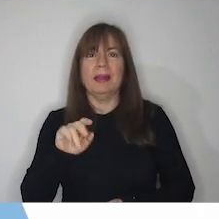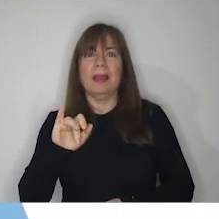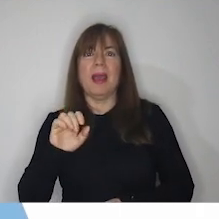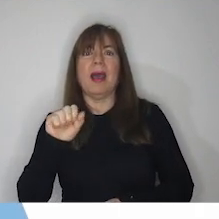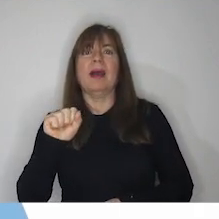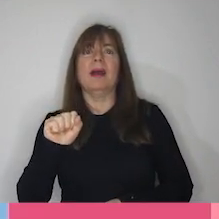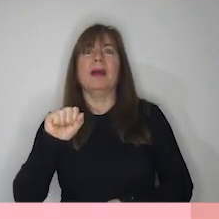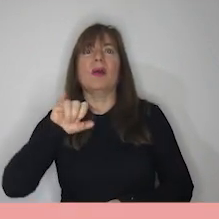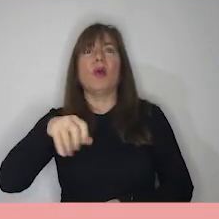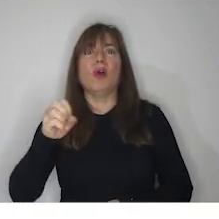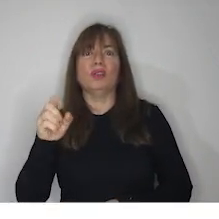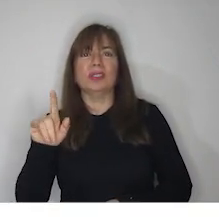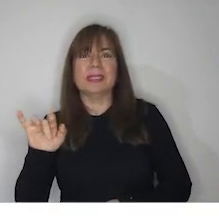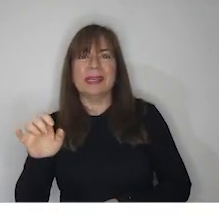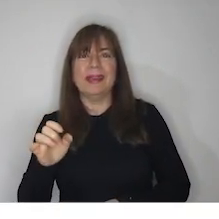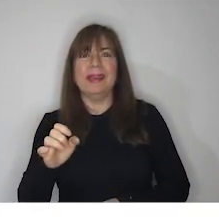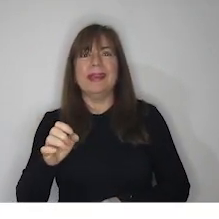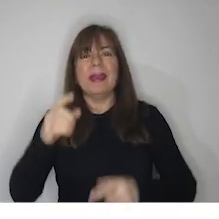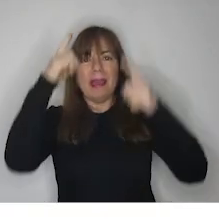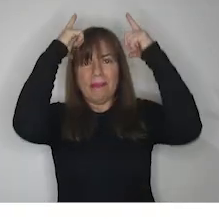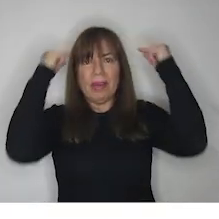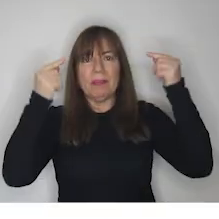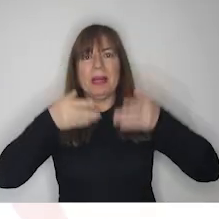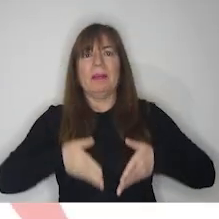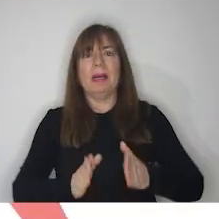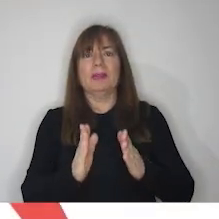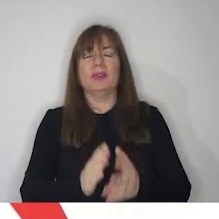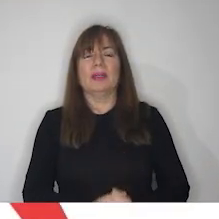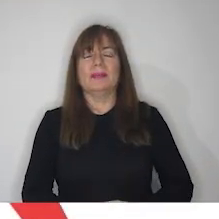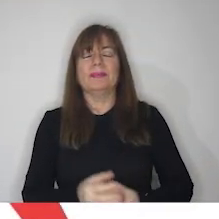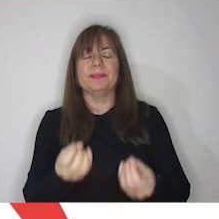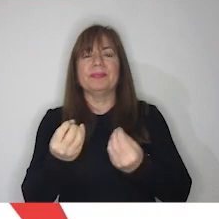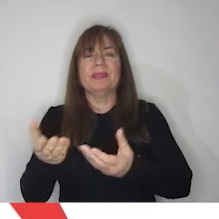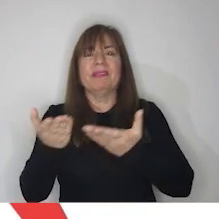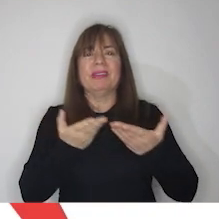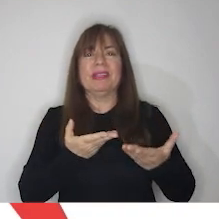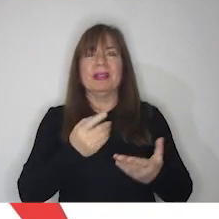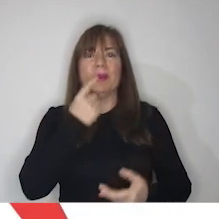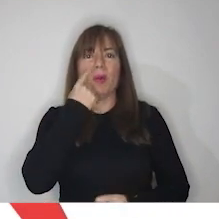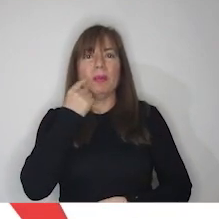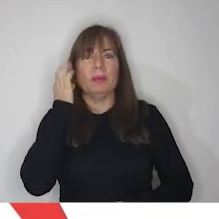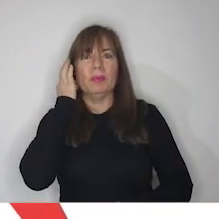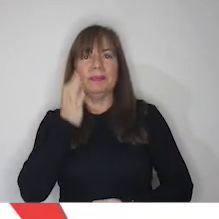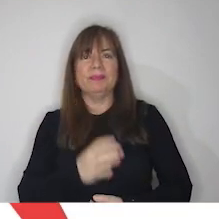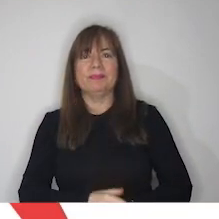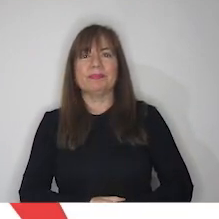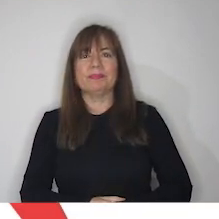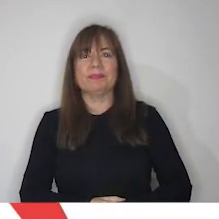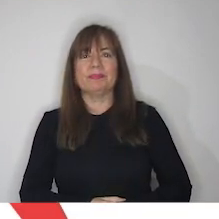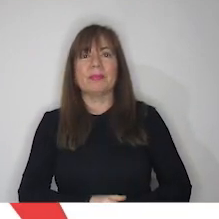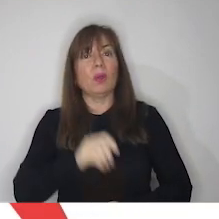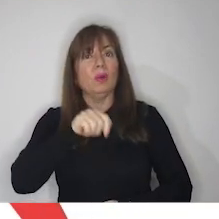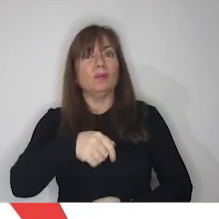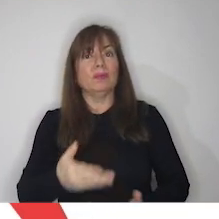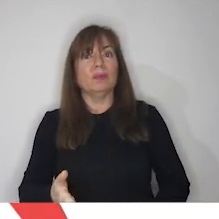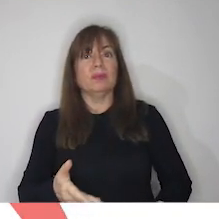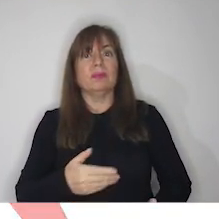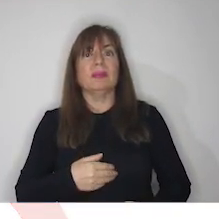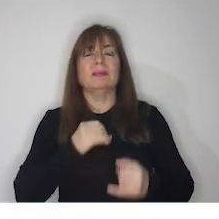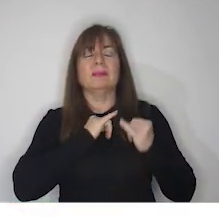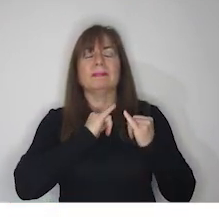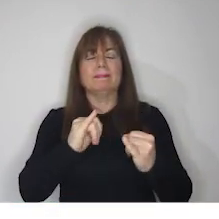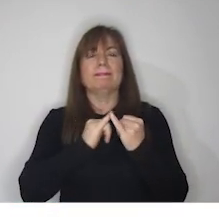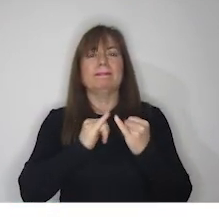matrona. Bienvenidos y bienvenidas. El día de hoy, vamos a informar sobre la menstruación en la